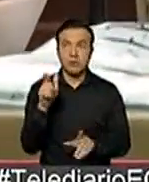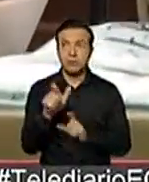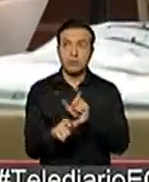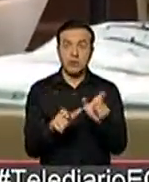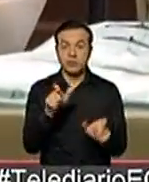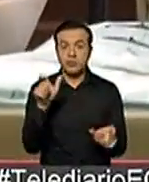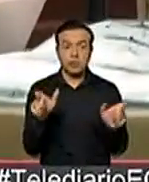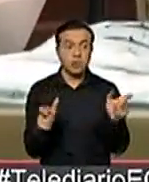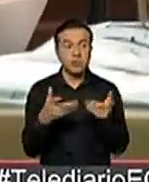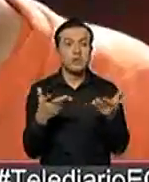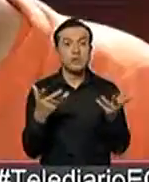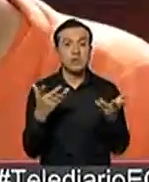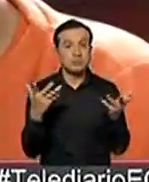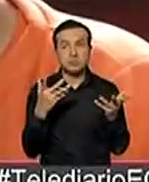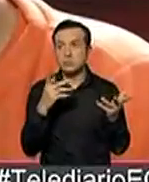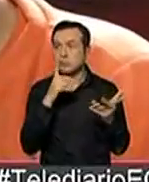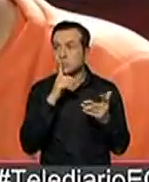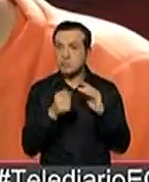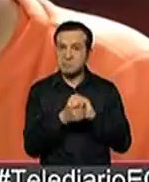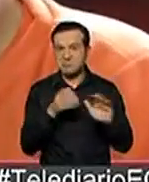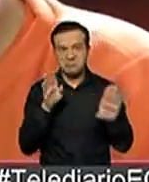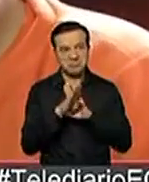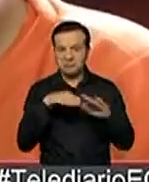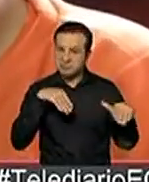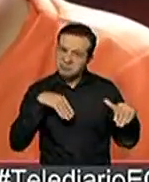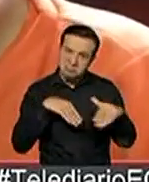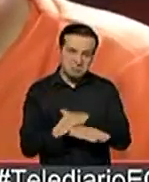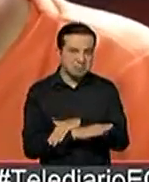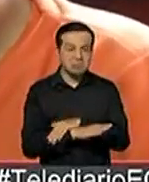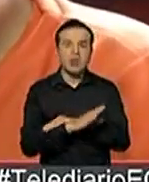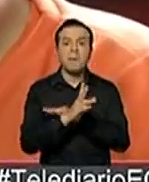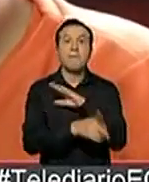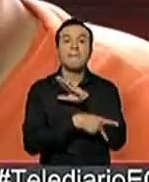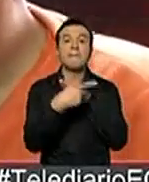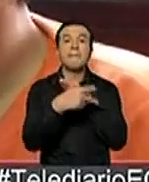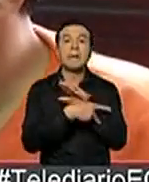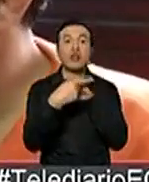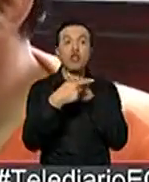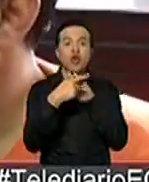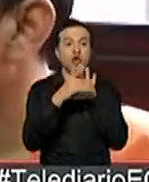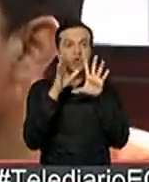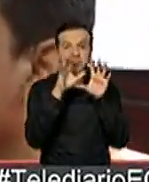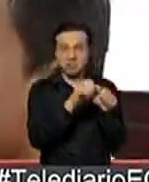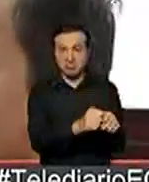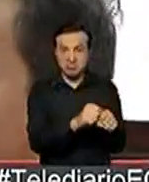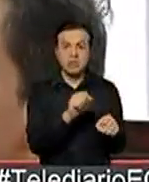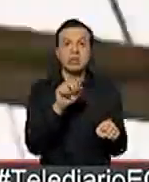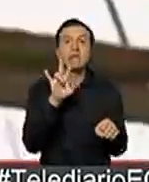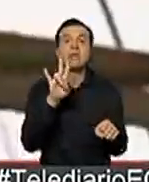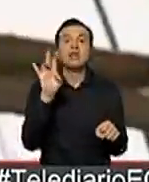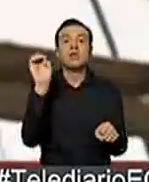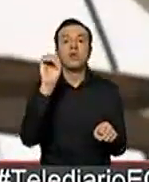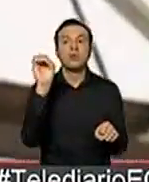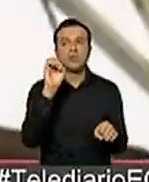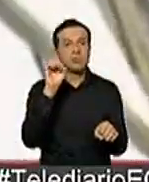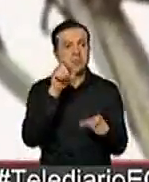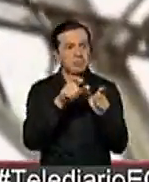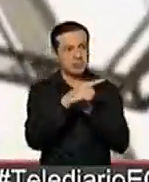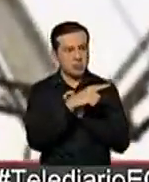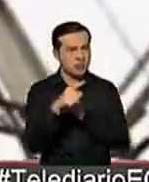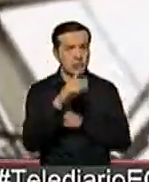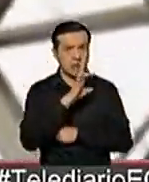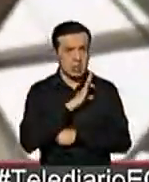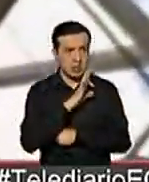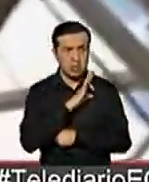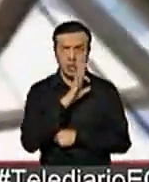procesados presuntamente ingresaron de manera violenta a un pozo de Petro Amazonas en La Guagrio el pasado 7 de octubre. Y obligaron a